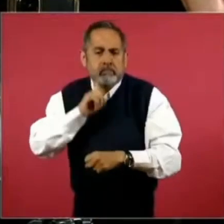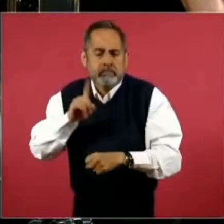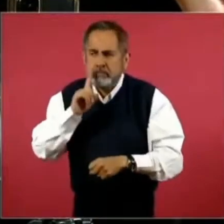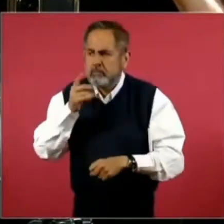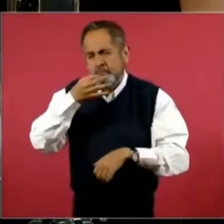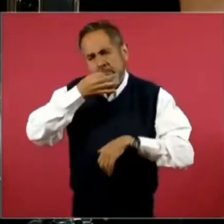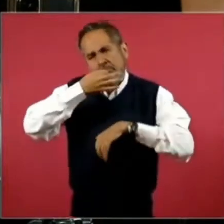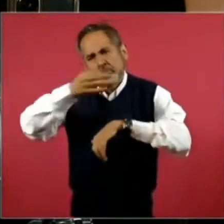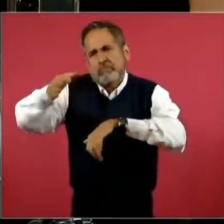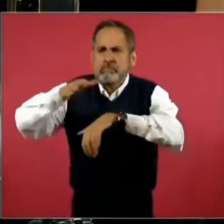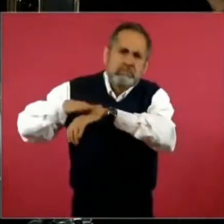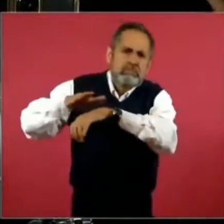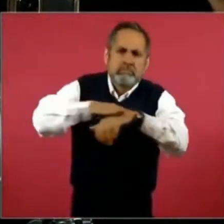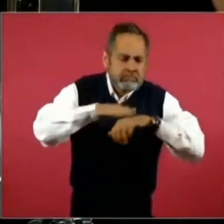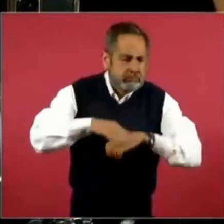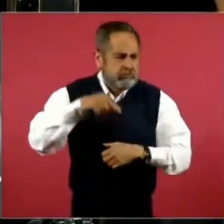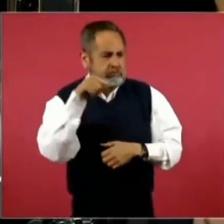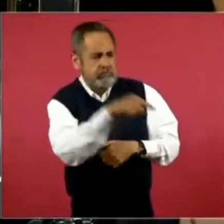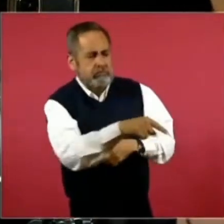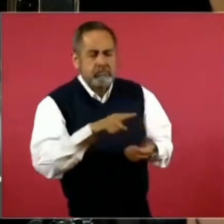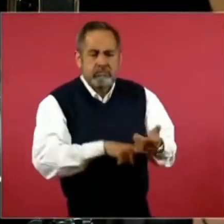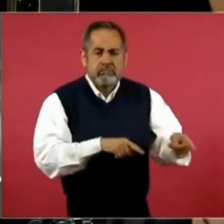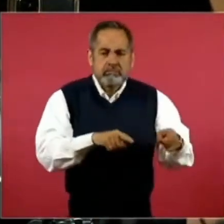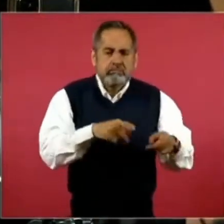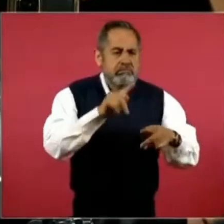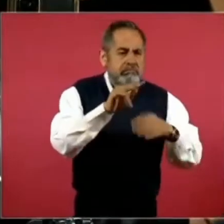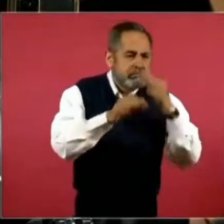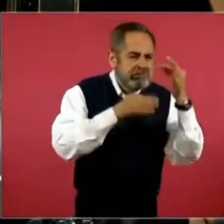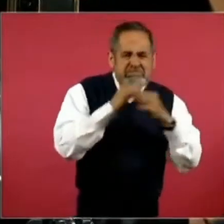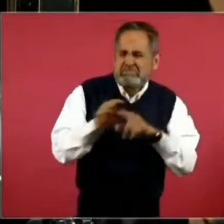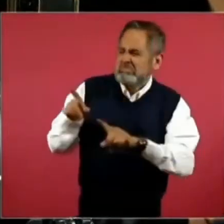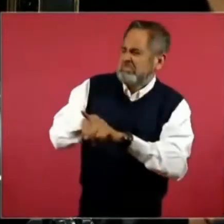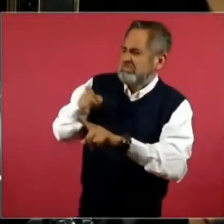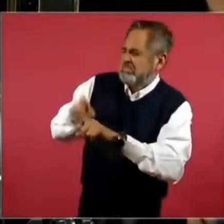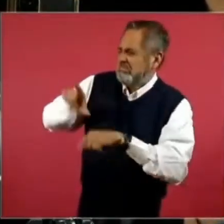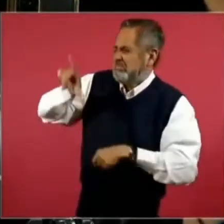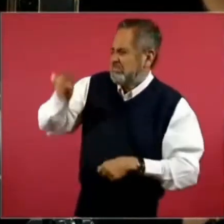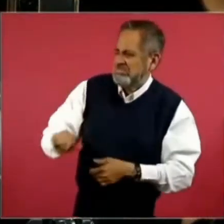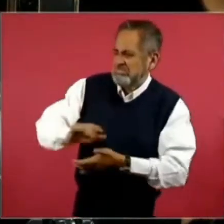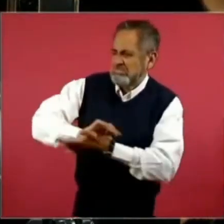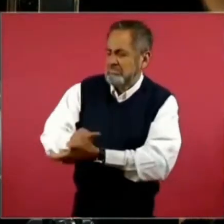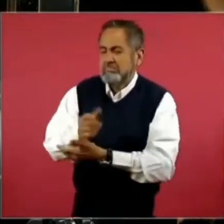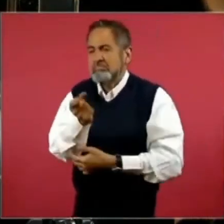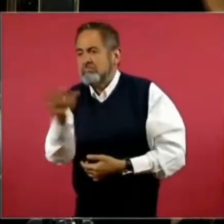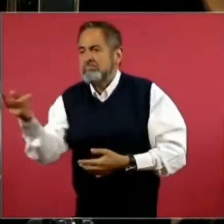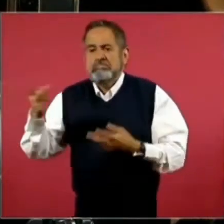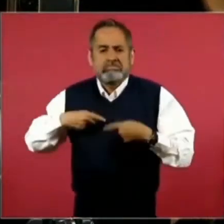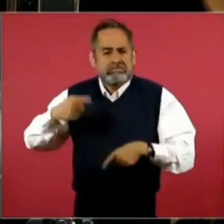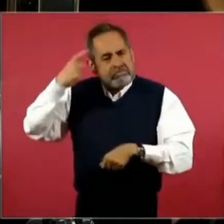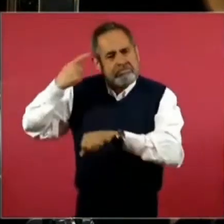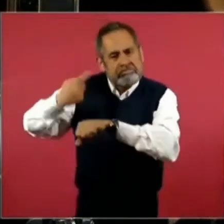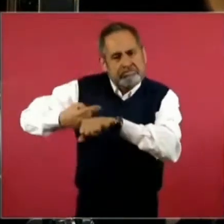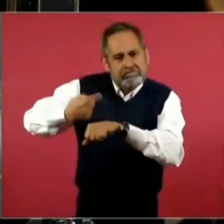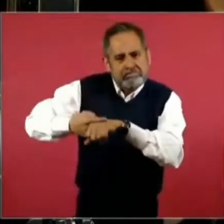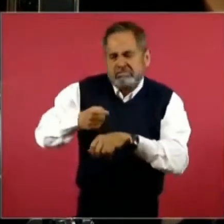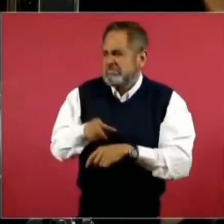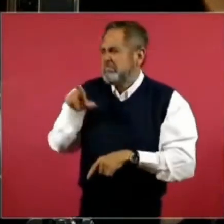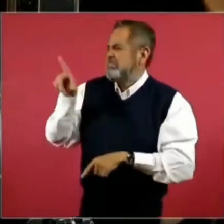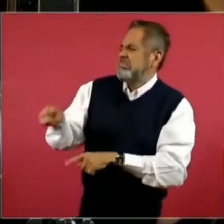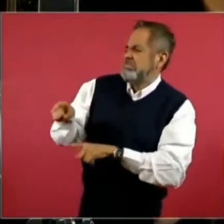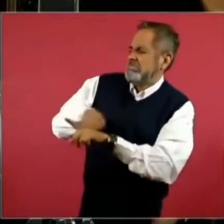abiertamente sobre comentarios de misoginia burlas sobre la Salud Mental de algunas participantes que están en este programa